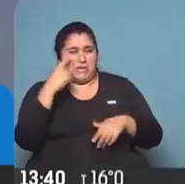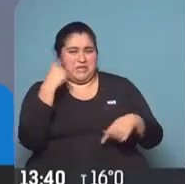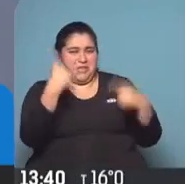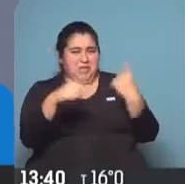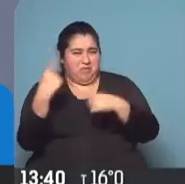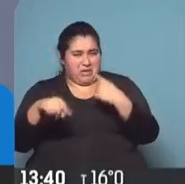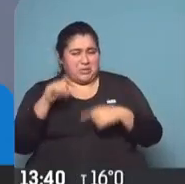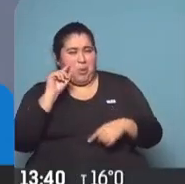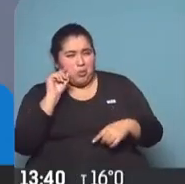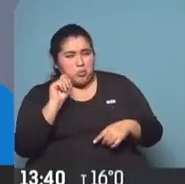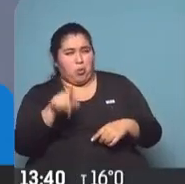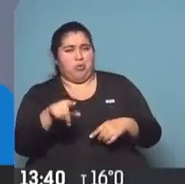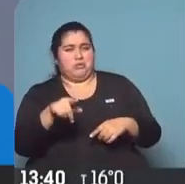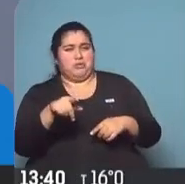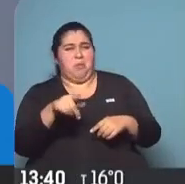2